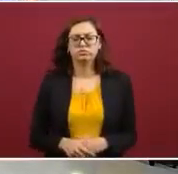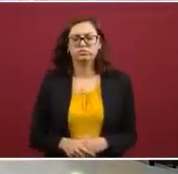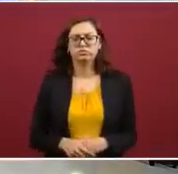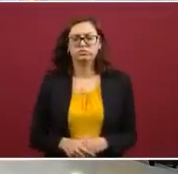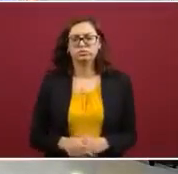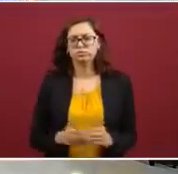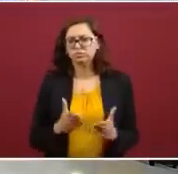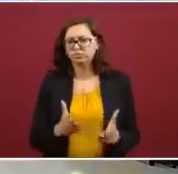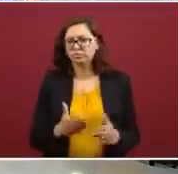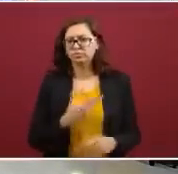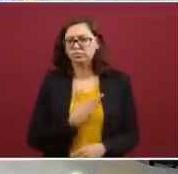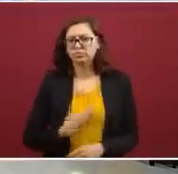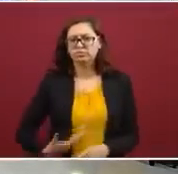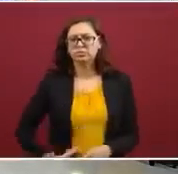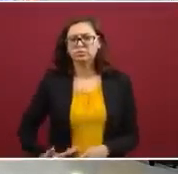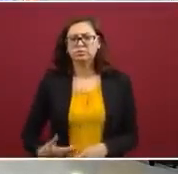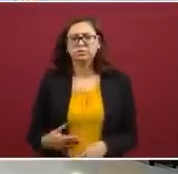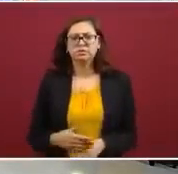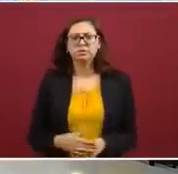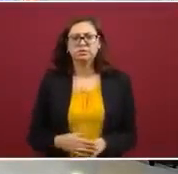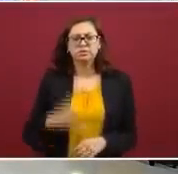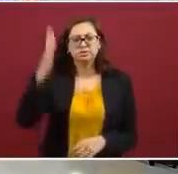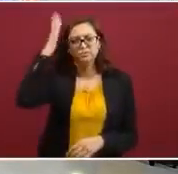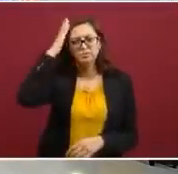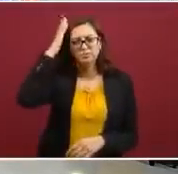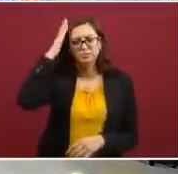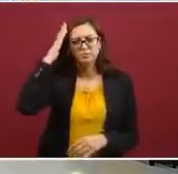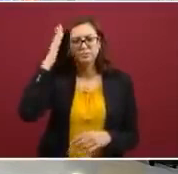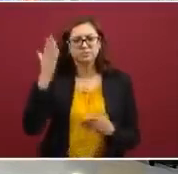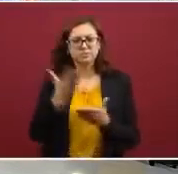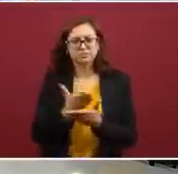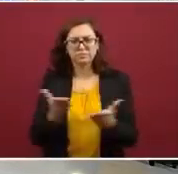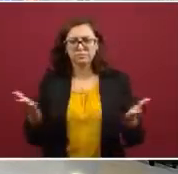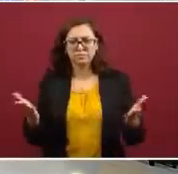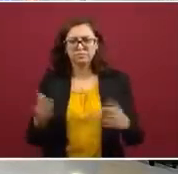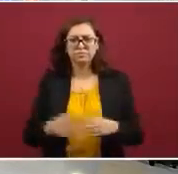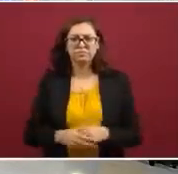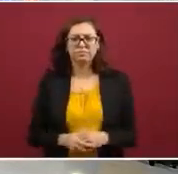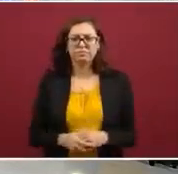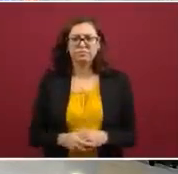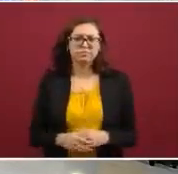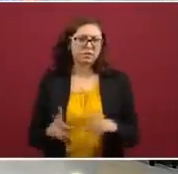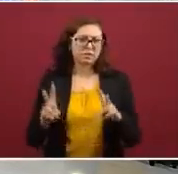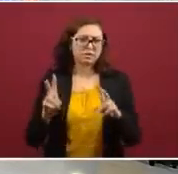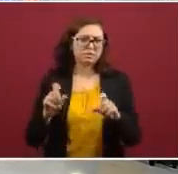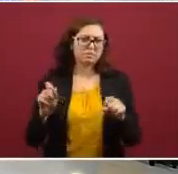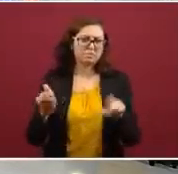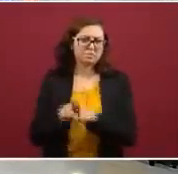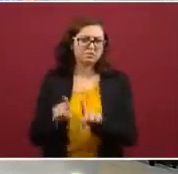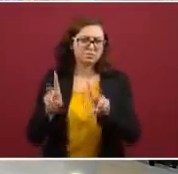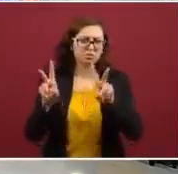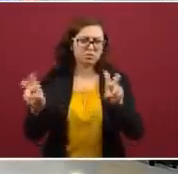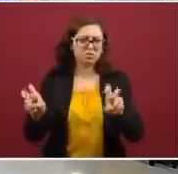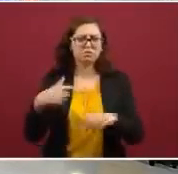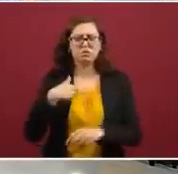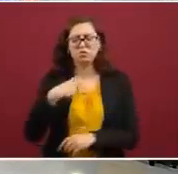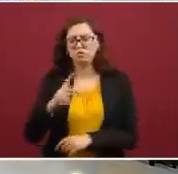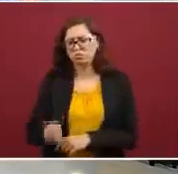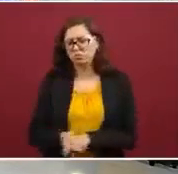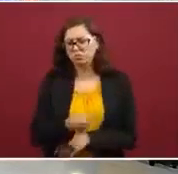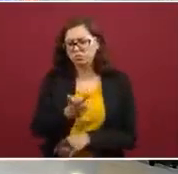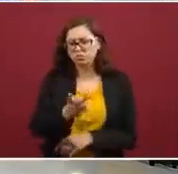Presidente, secretarios, para no variar el tema, iba yo a preguntar si